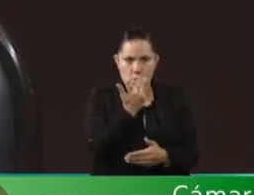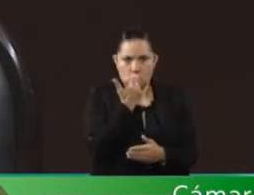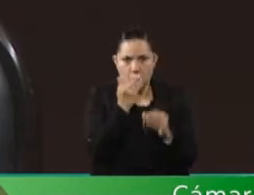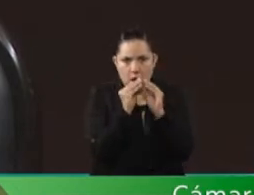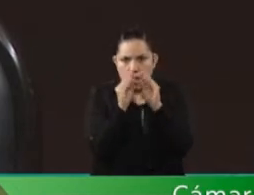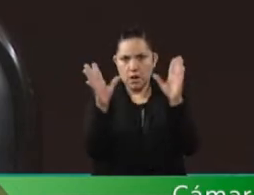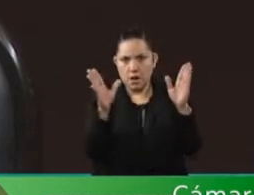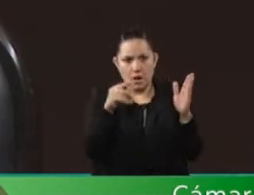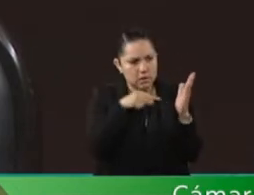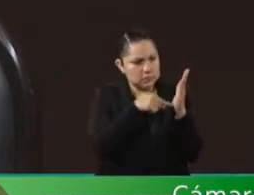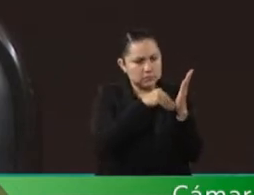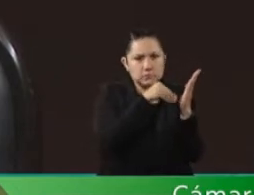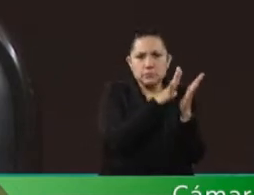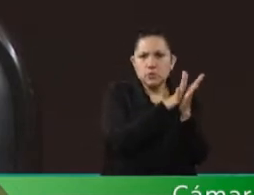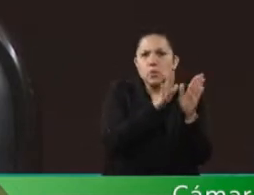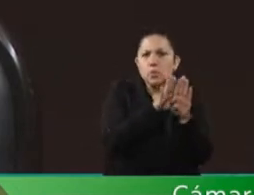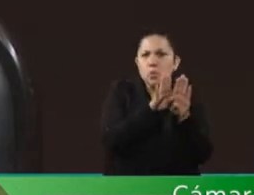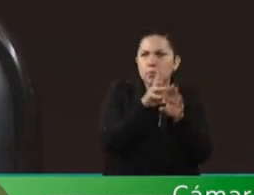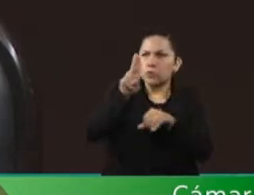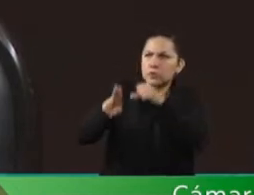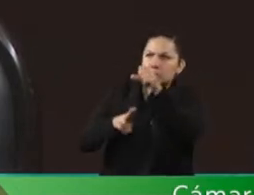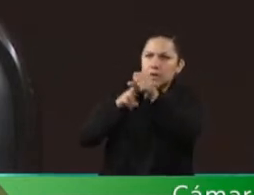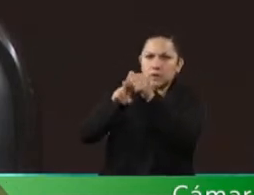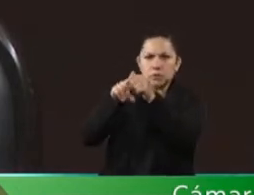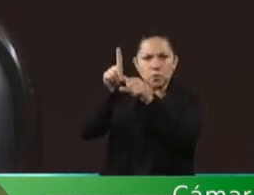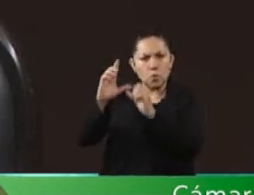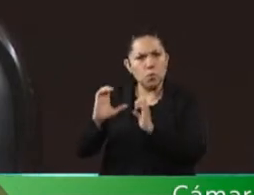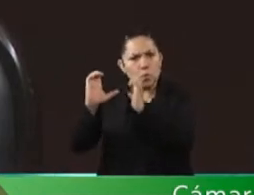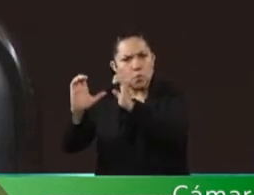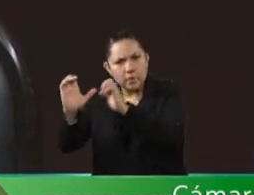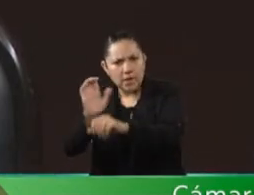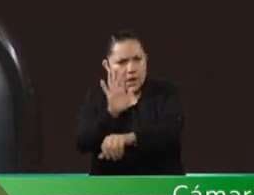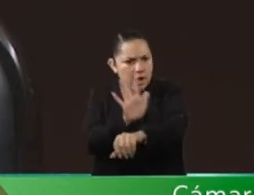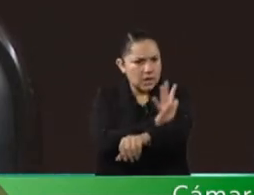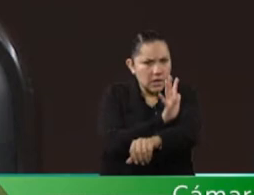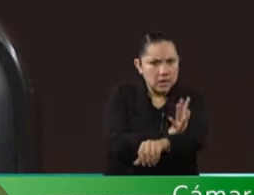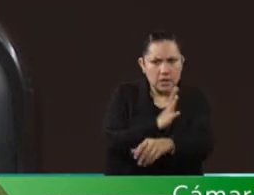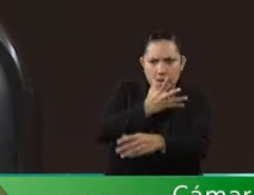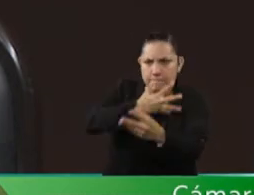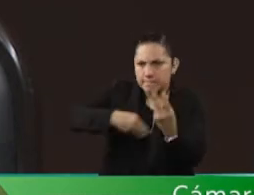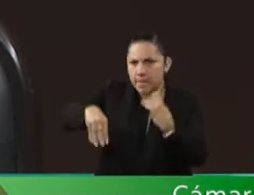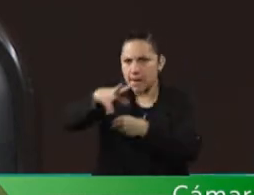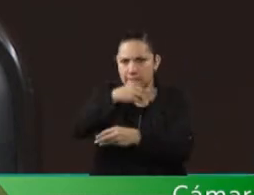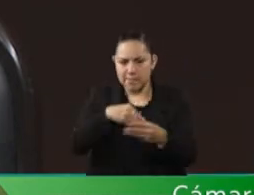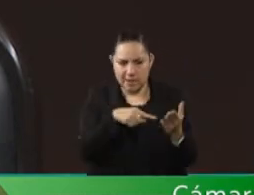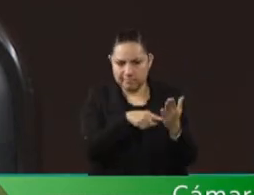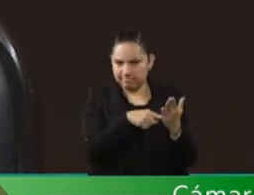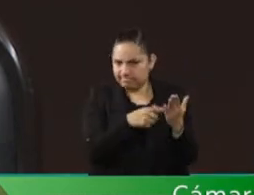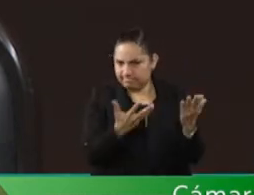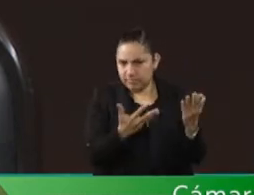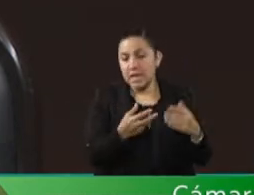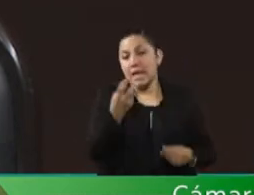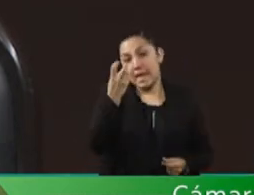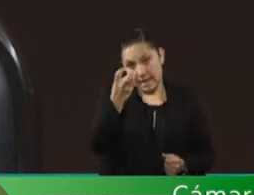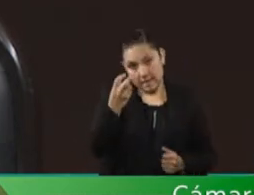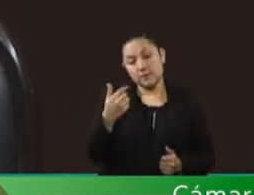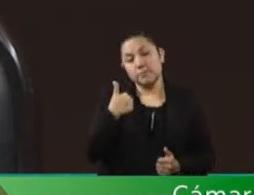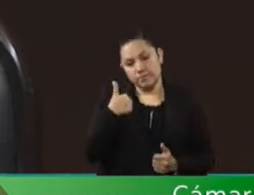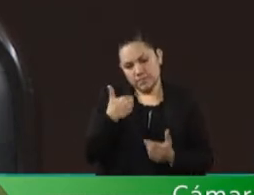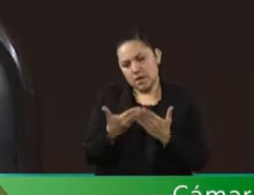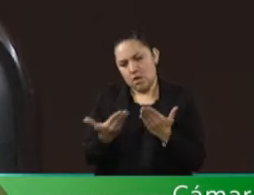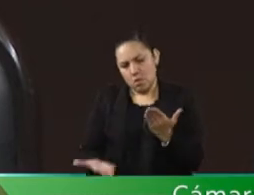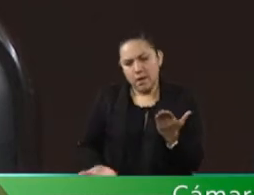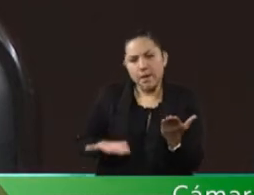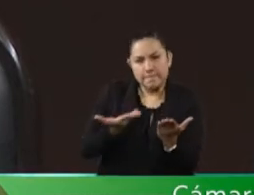sustentable. Es por esto que la reserva que presento hoy contempla la transición energética que estará a cargo del